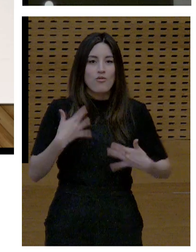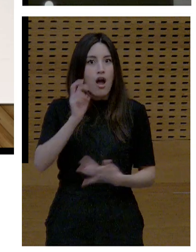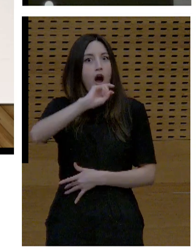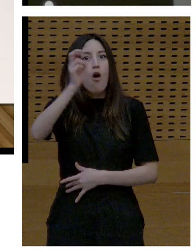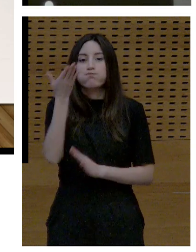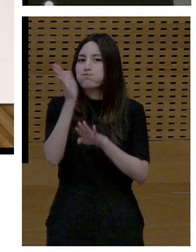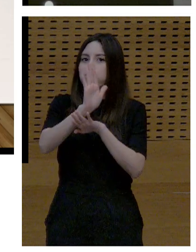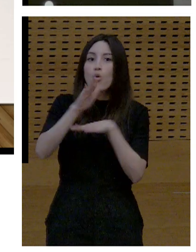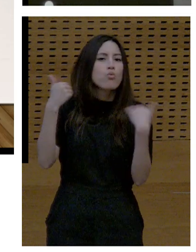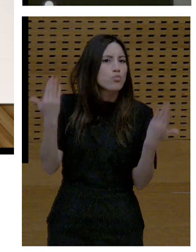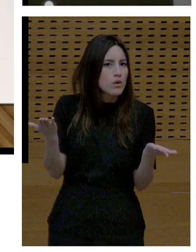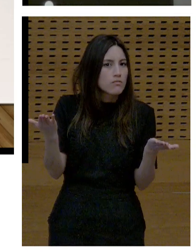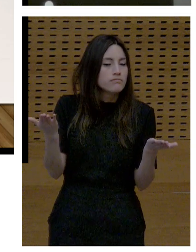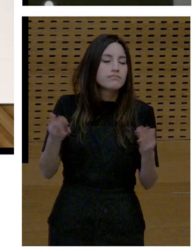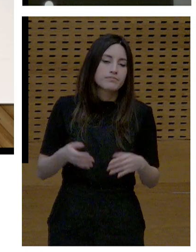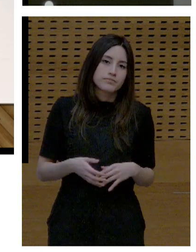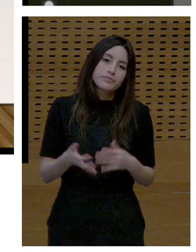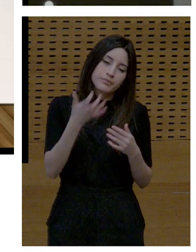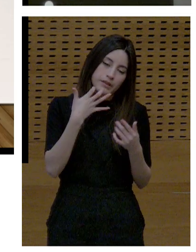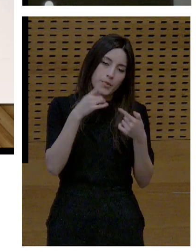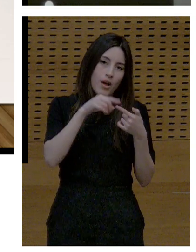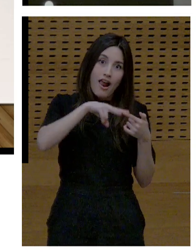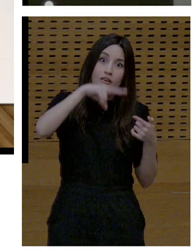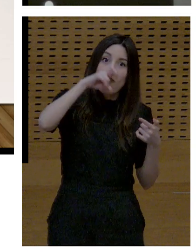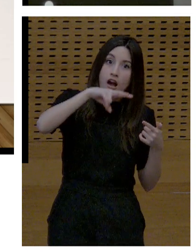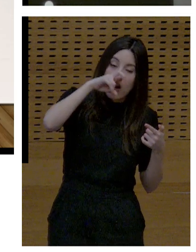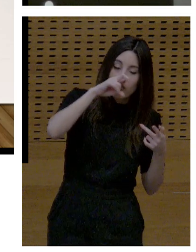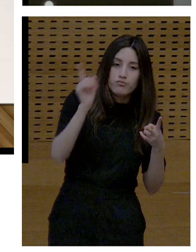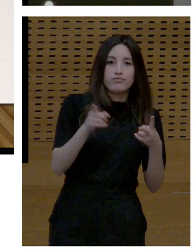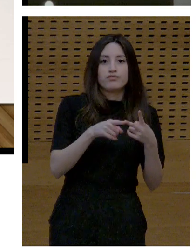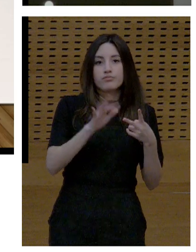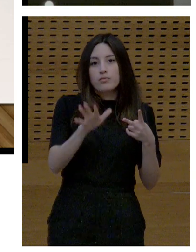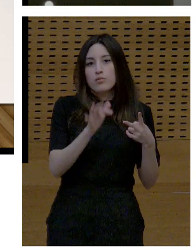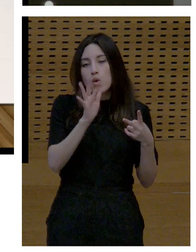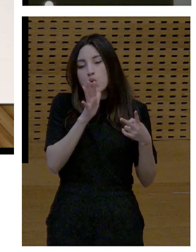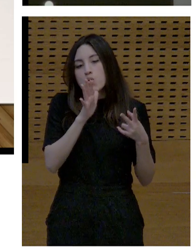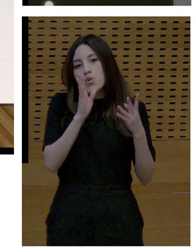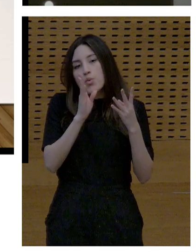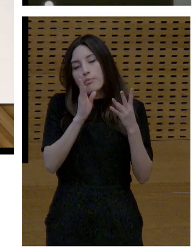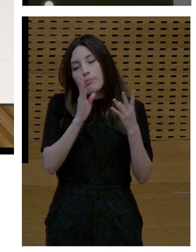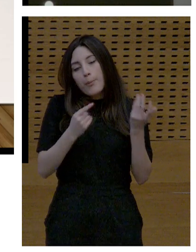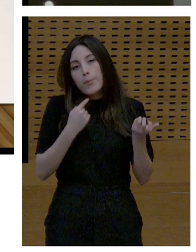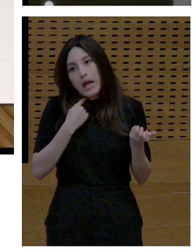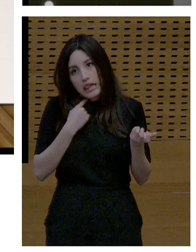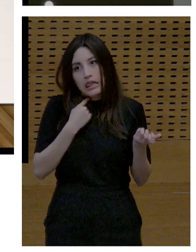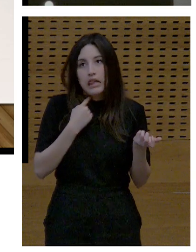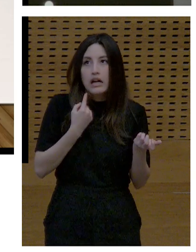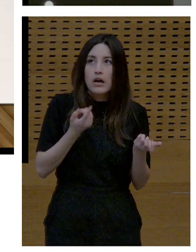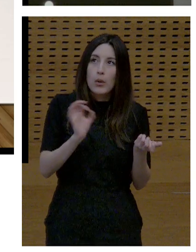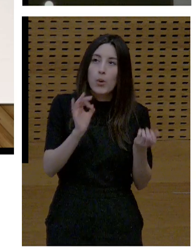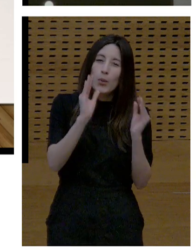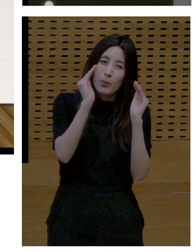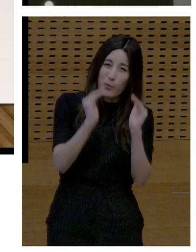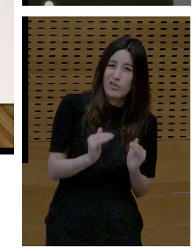estos. Lo del olfato que os digo, alteración, disminución o pérdida. Se pueden oler los